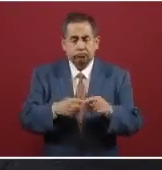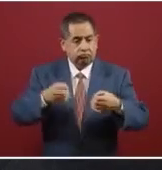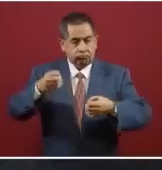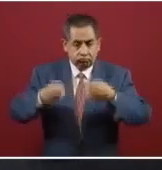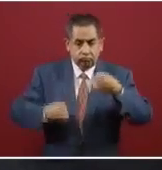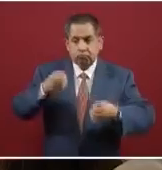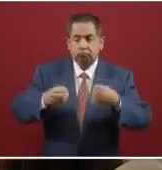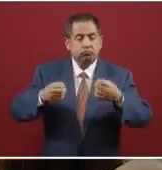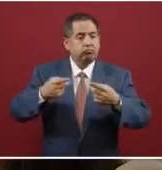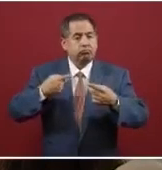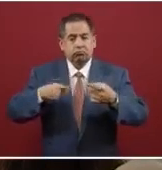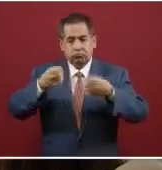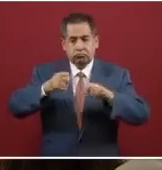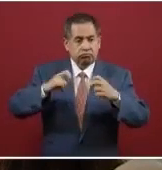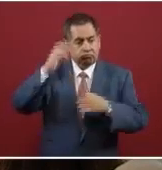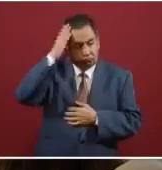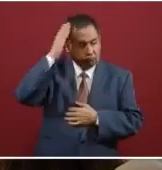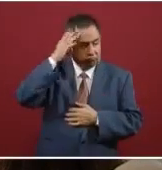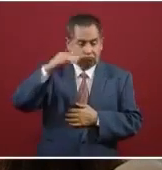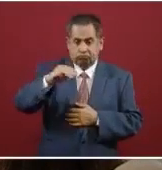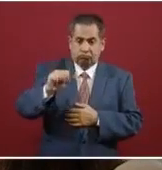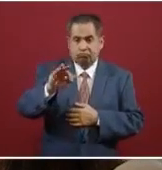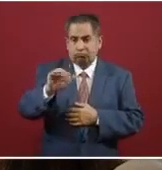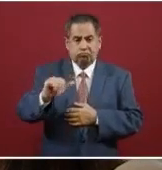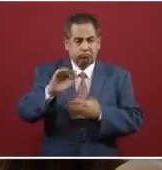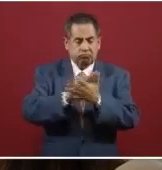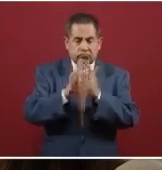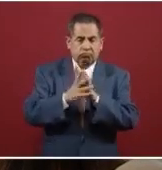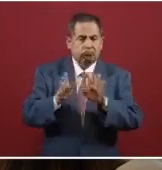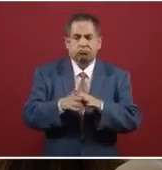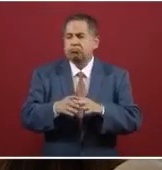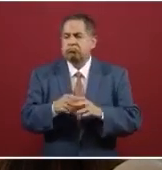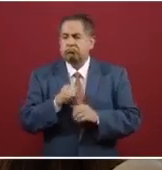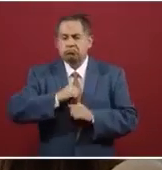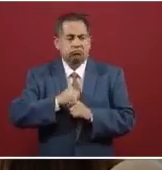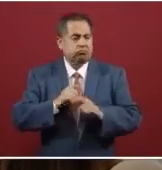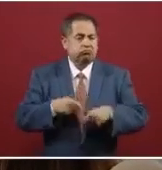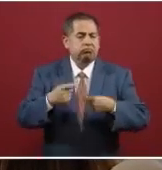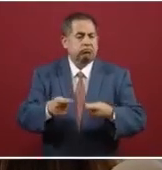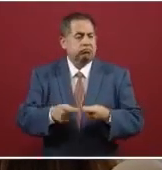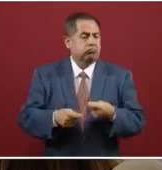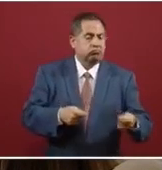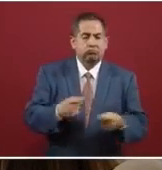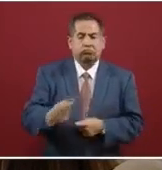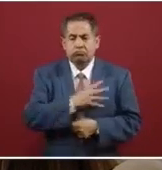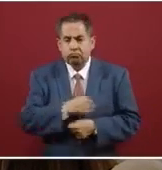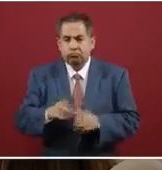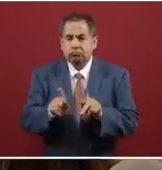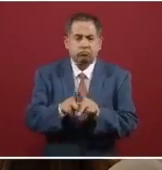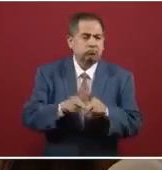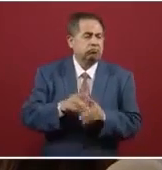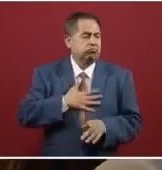jueces y magistrados se han convertido en una mafia nepote que reparte los cargos del poder judicial a hijos, primos,